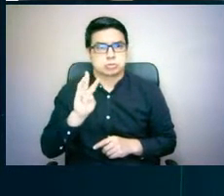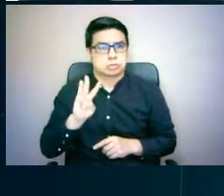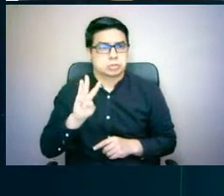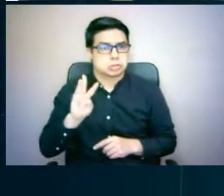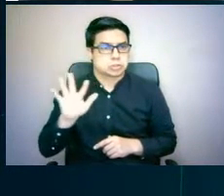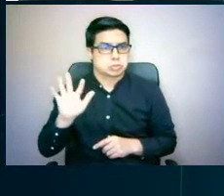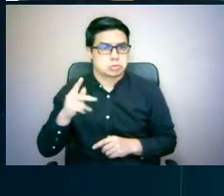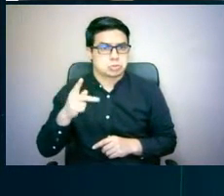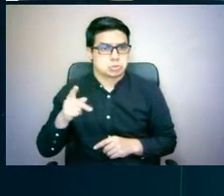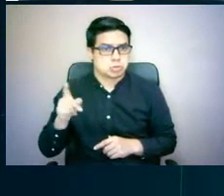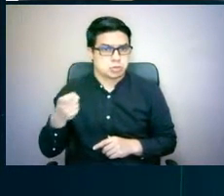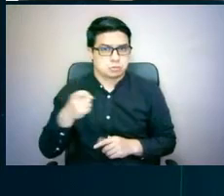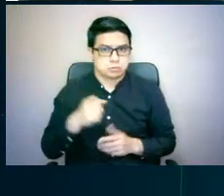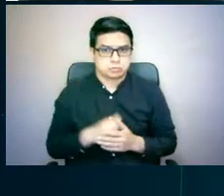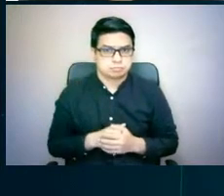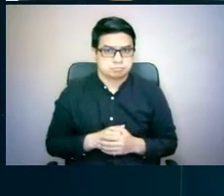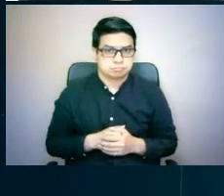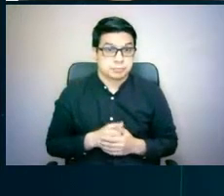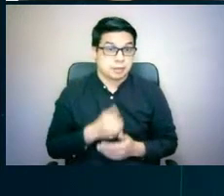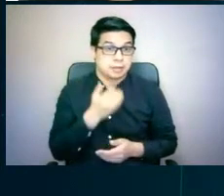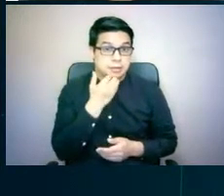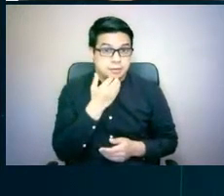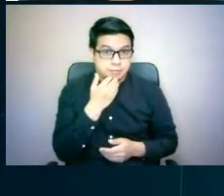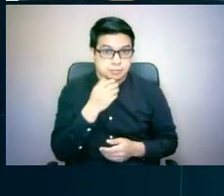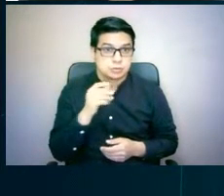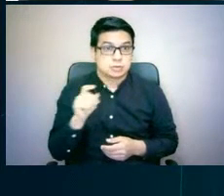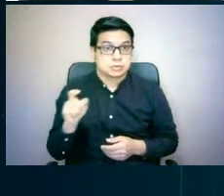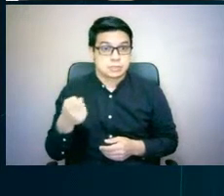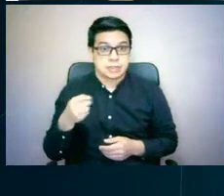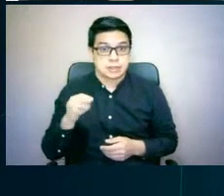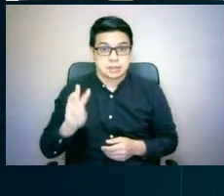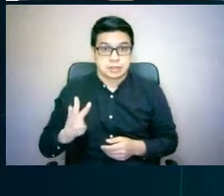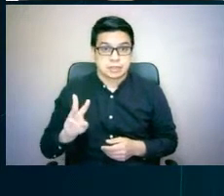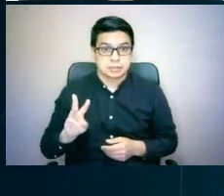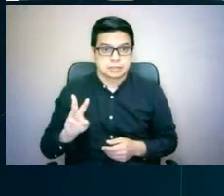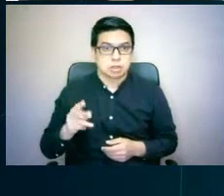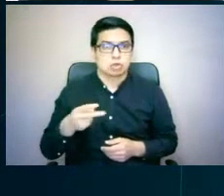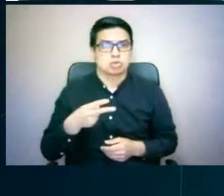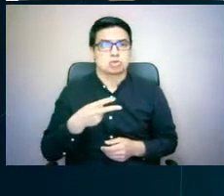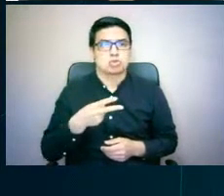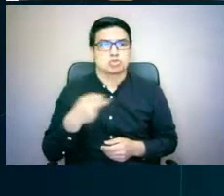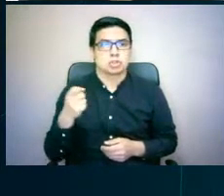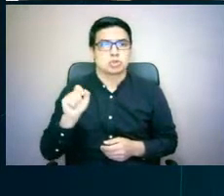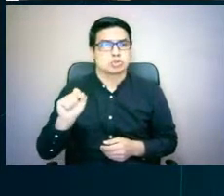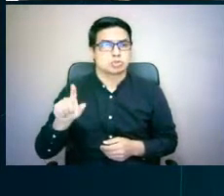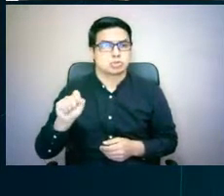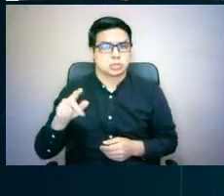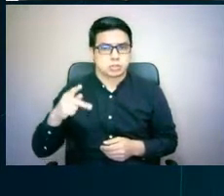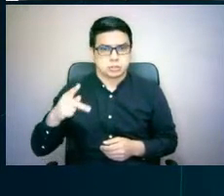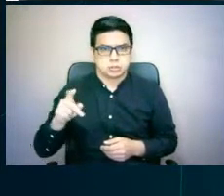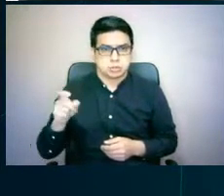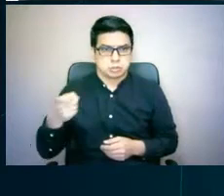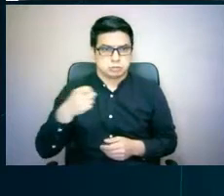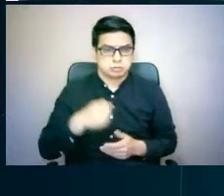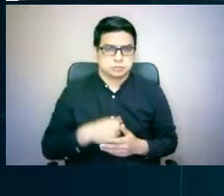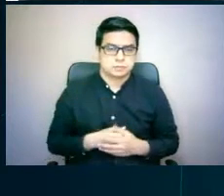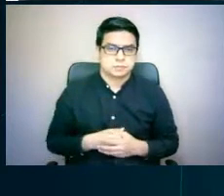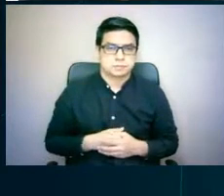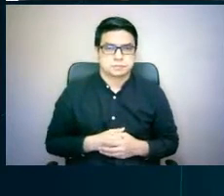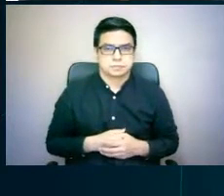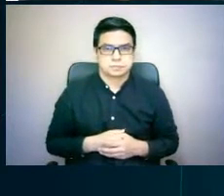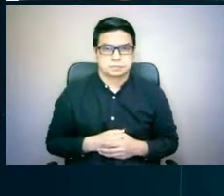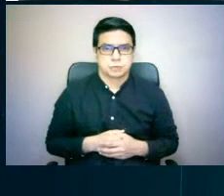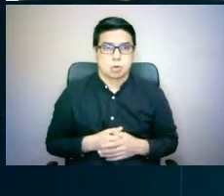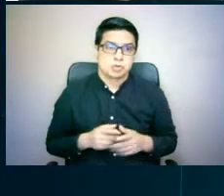Y por acá, por General Electric, tenemos que nos equivaldría a 211 kilogramos. Y por acá